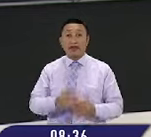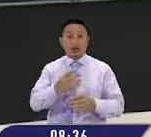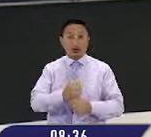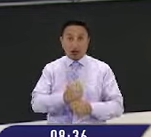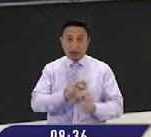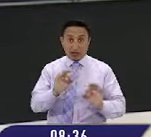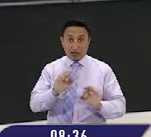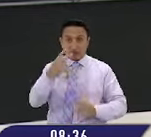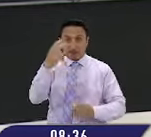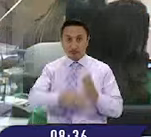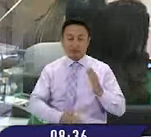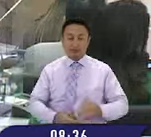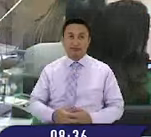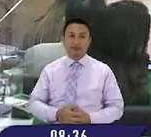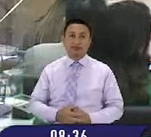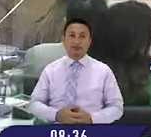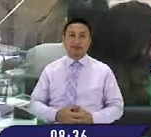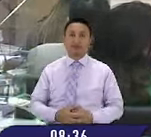seguridad.